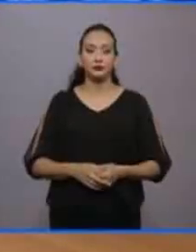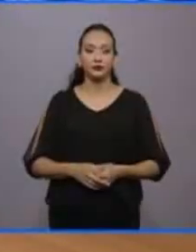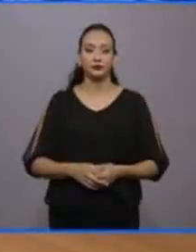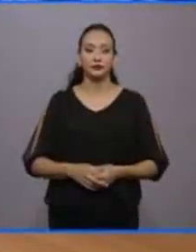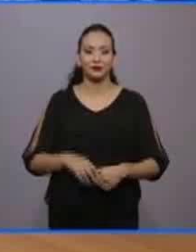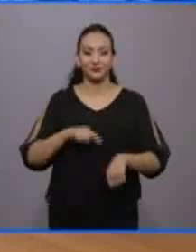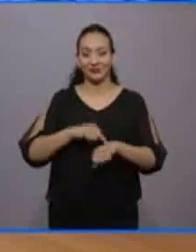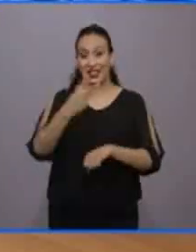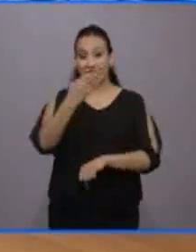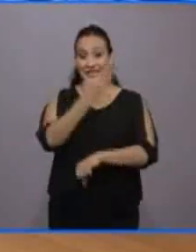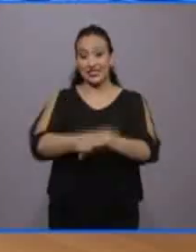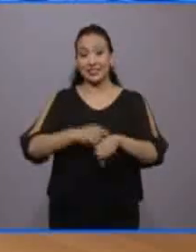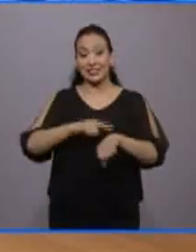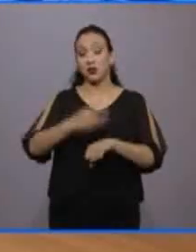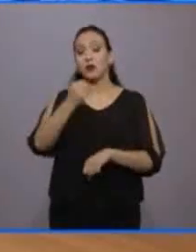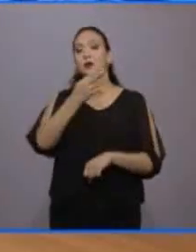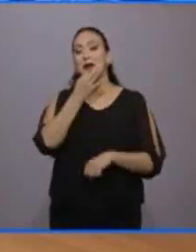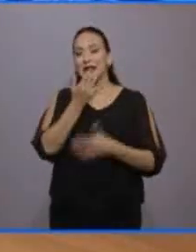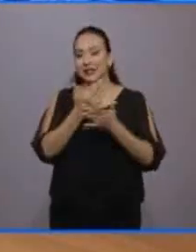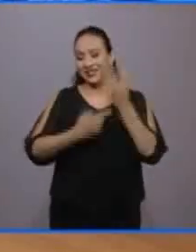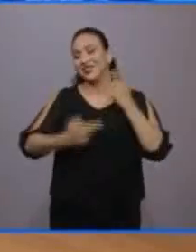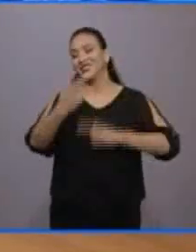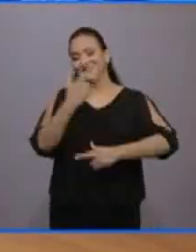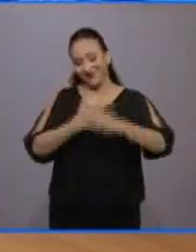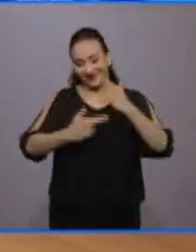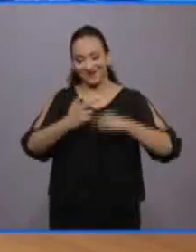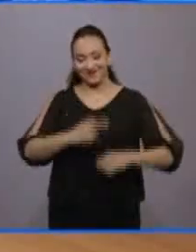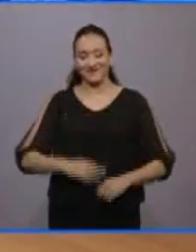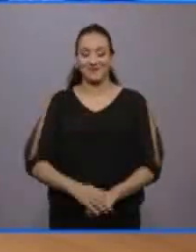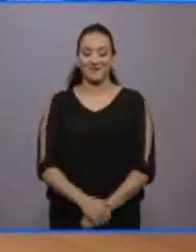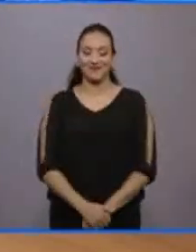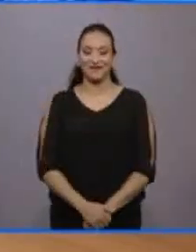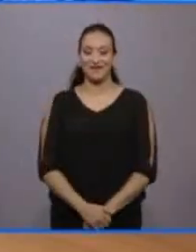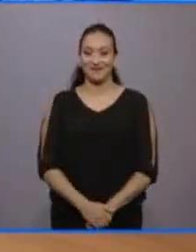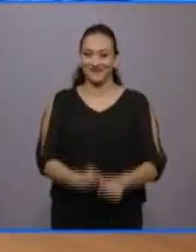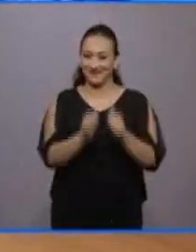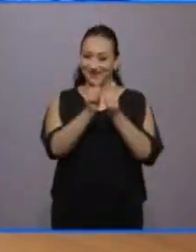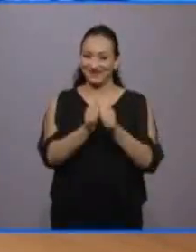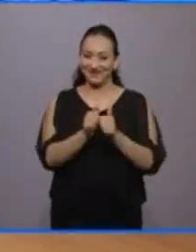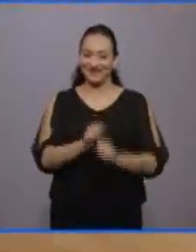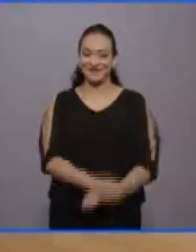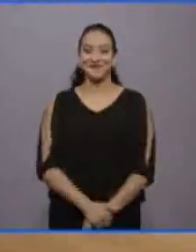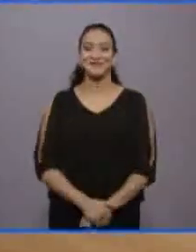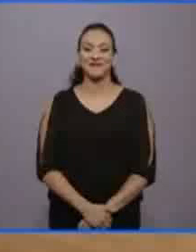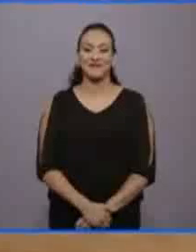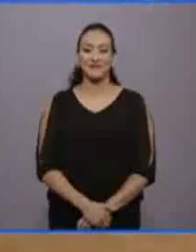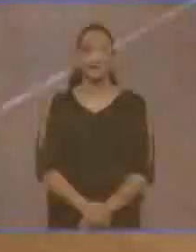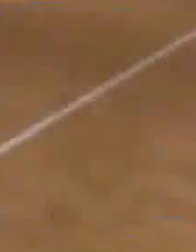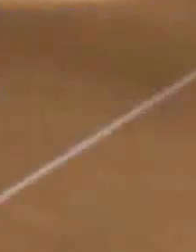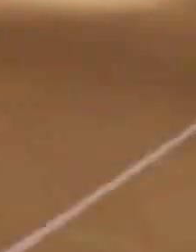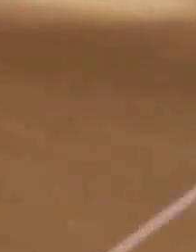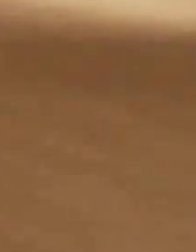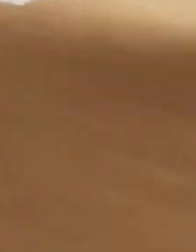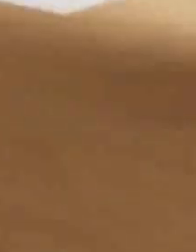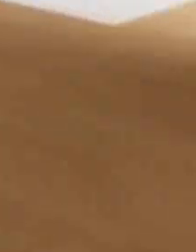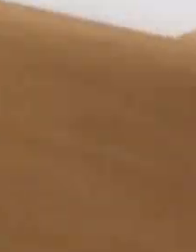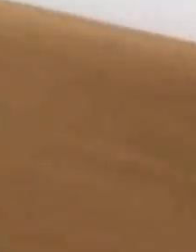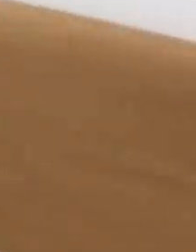3 de la tarde con 9 minutos, momento de hacer una pausa, pero regresamos a corte informativo. No se vayan.